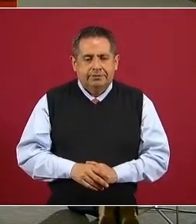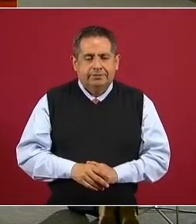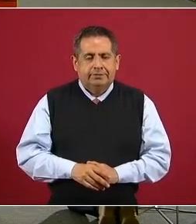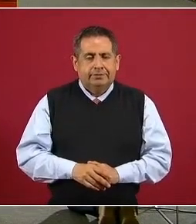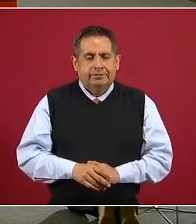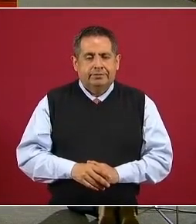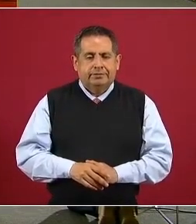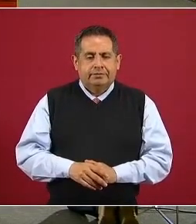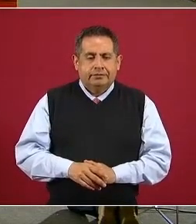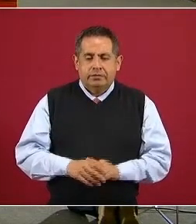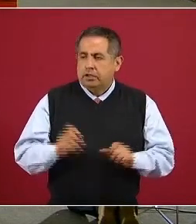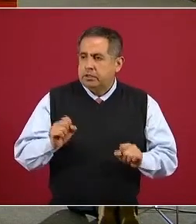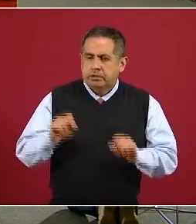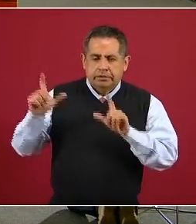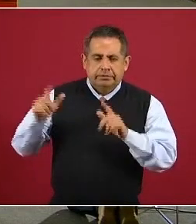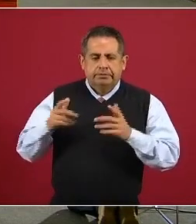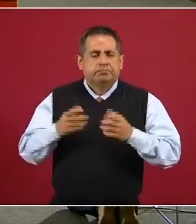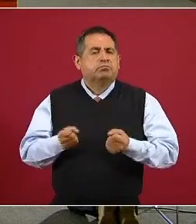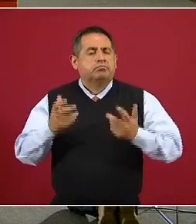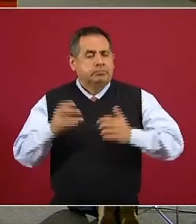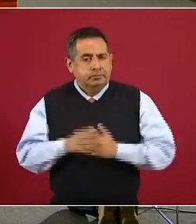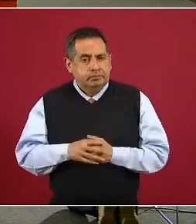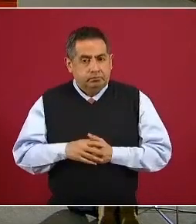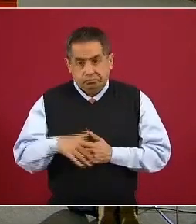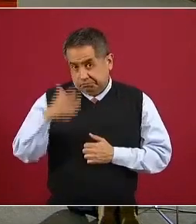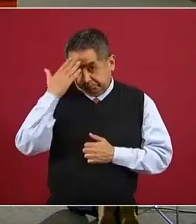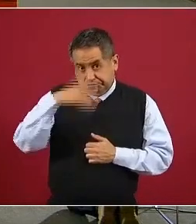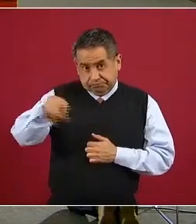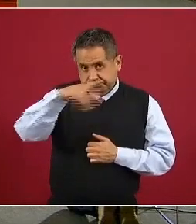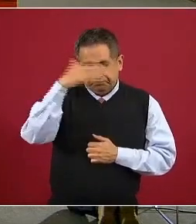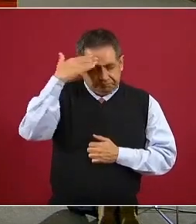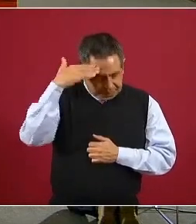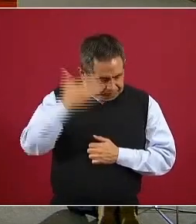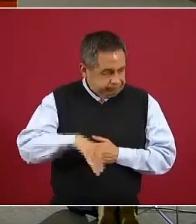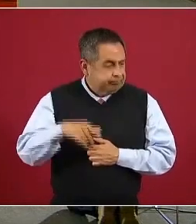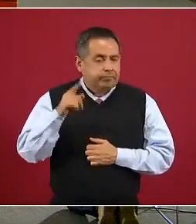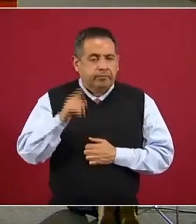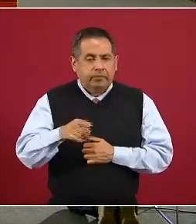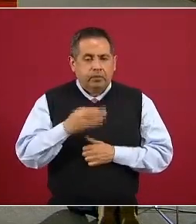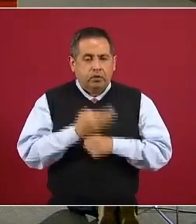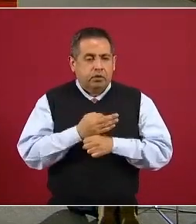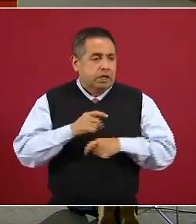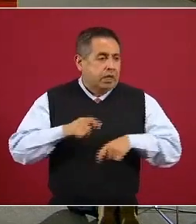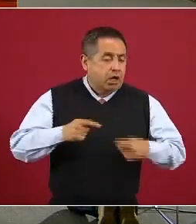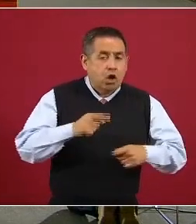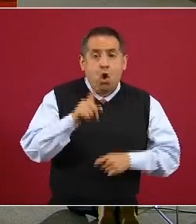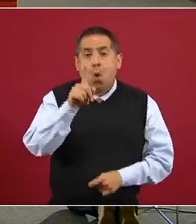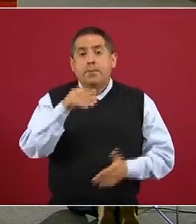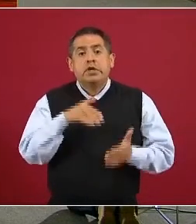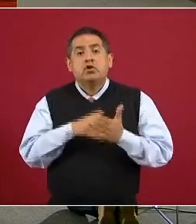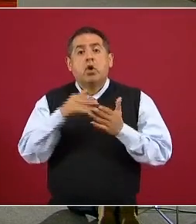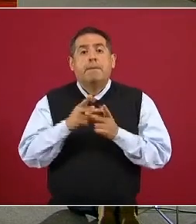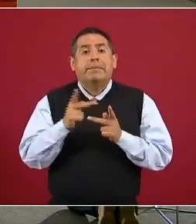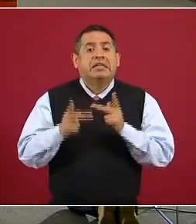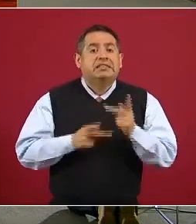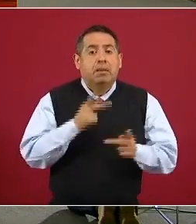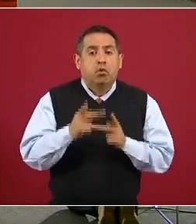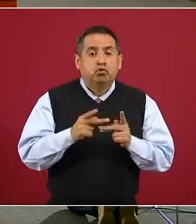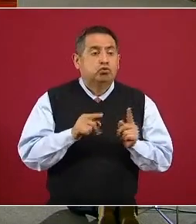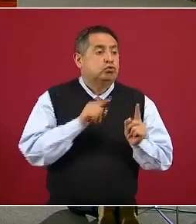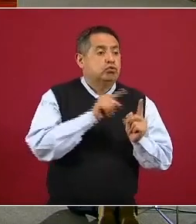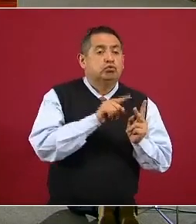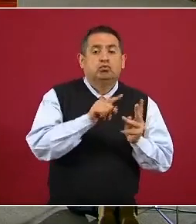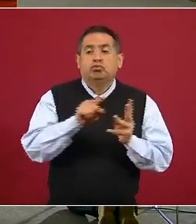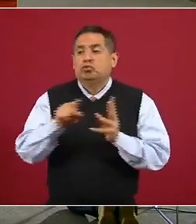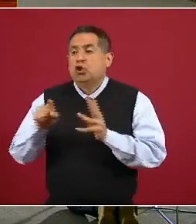La gráfica de seguimiento de los créditos. Como saben, estamos dando seguimiento a este programa de 1 millón de créditos. Hoy